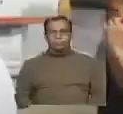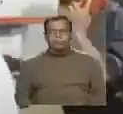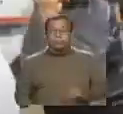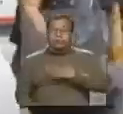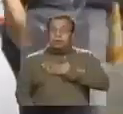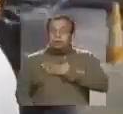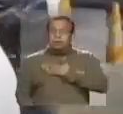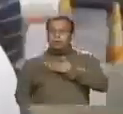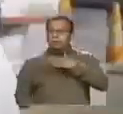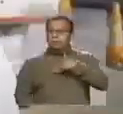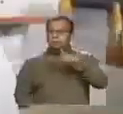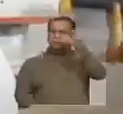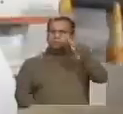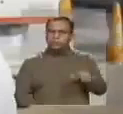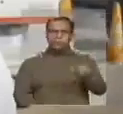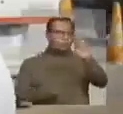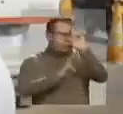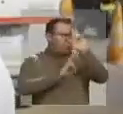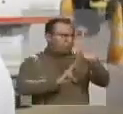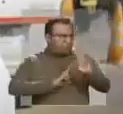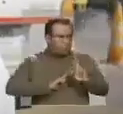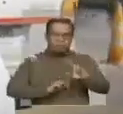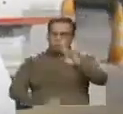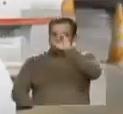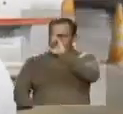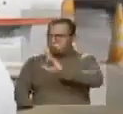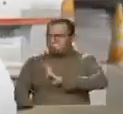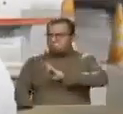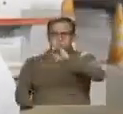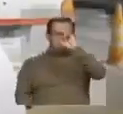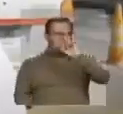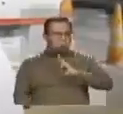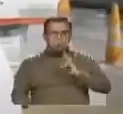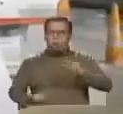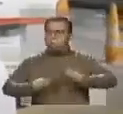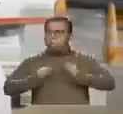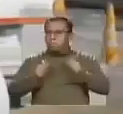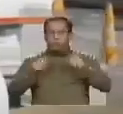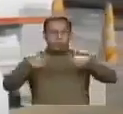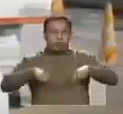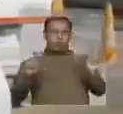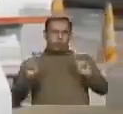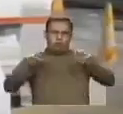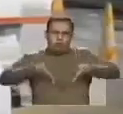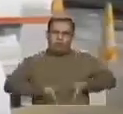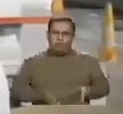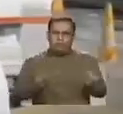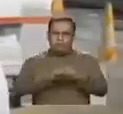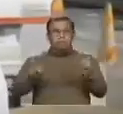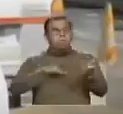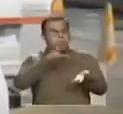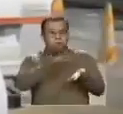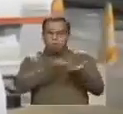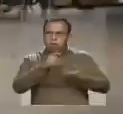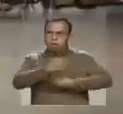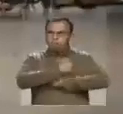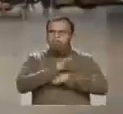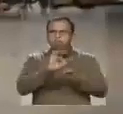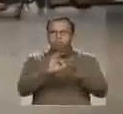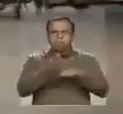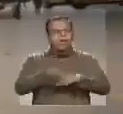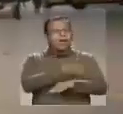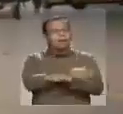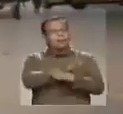por mi parte siempre he recibido mucho respeto por los habitantes de Bogotá, no soy de acá, pero igualmente me han acogido de una manera muy buena.